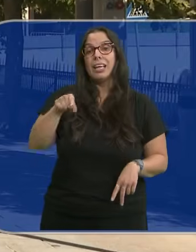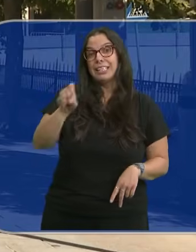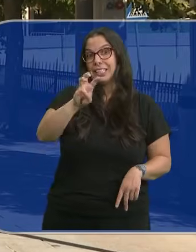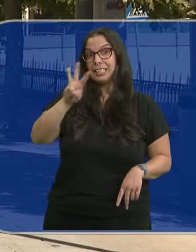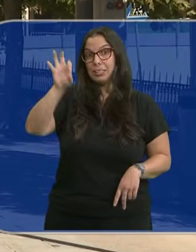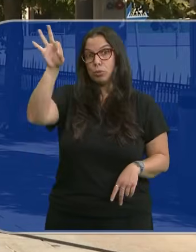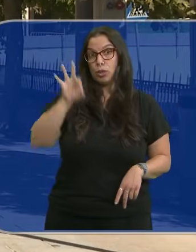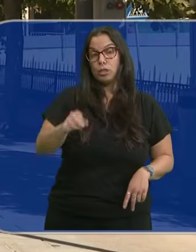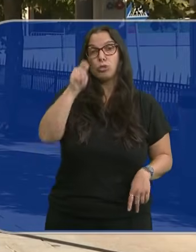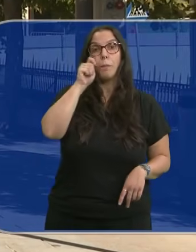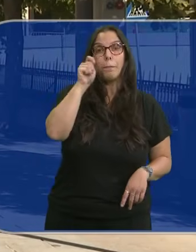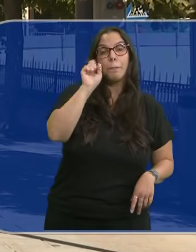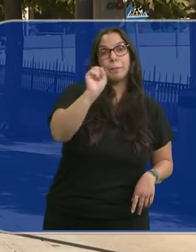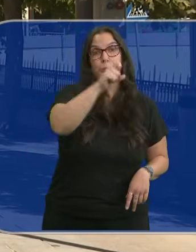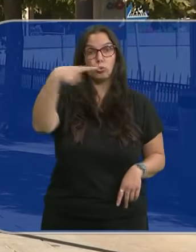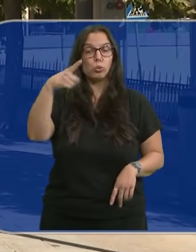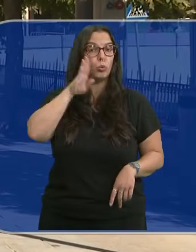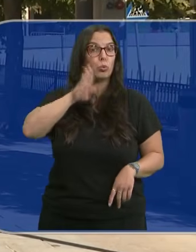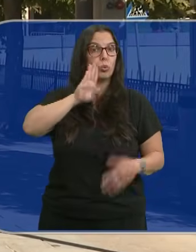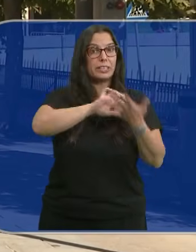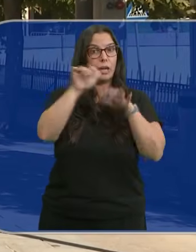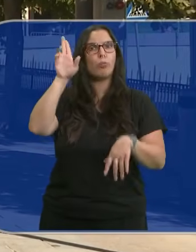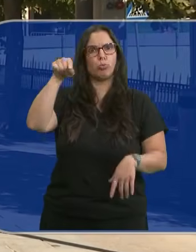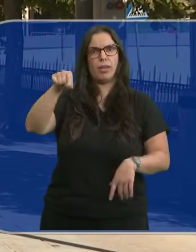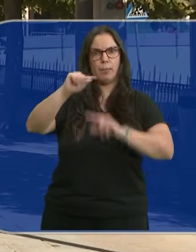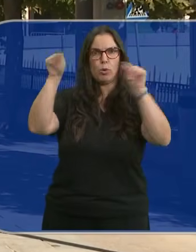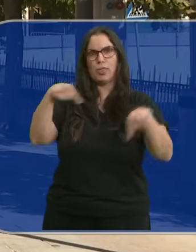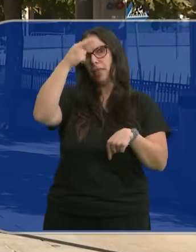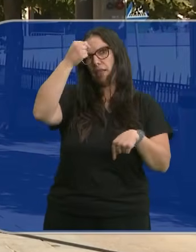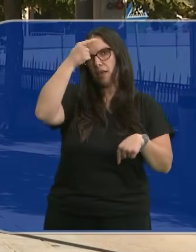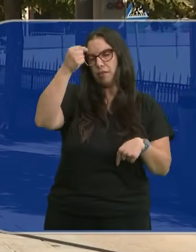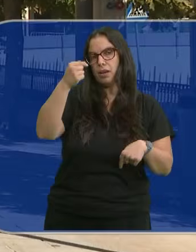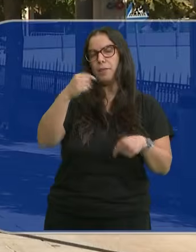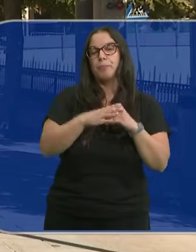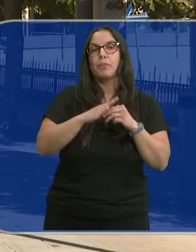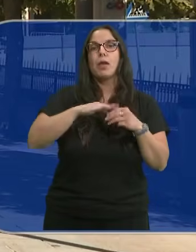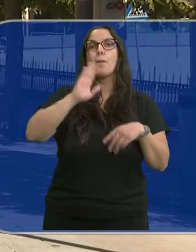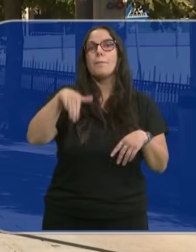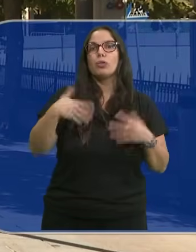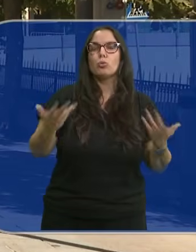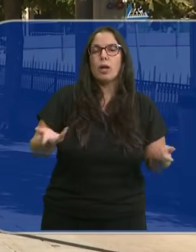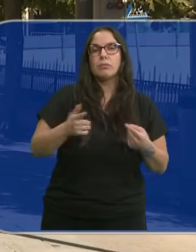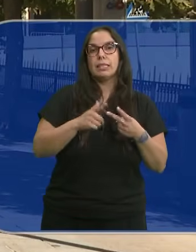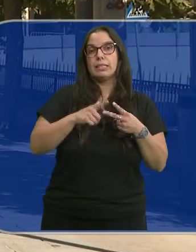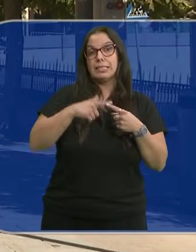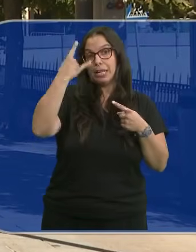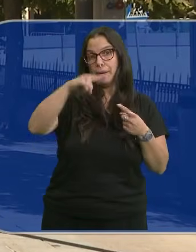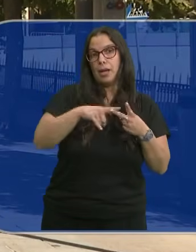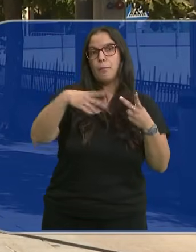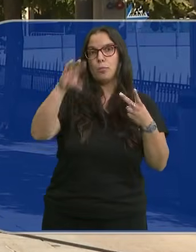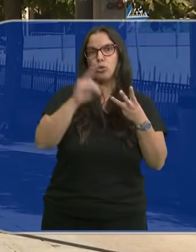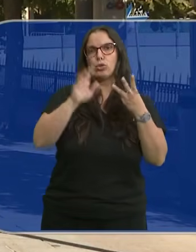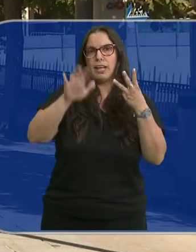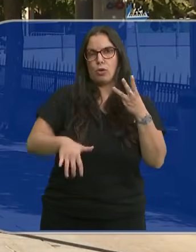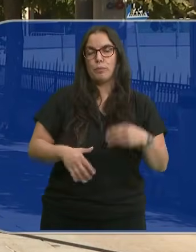del total de pisos turísticos ilegales en Castilla y León. Solo hay 3 provincias por debajo de estas cifras, que son Salamanca, Burgos